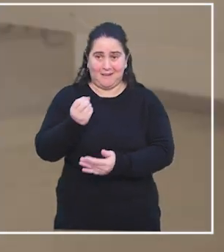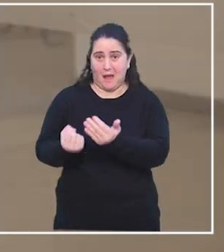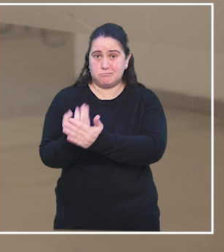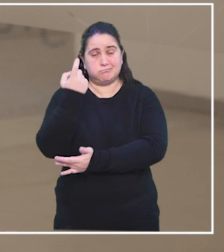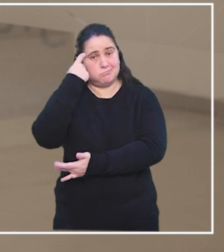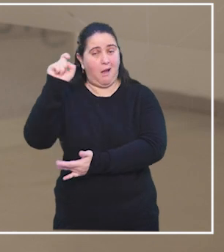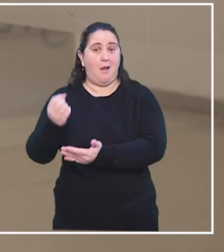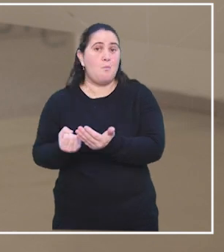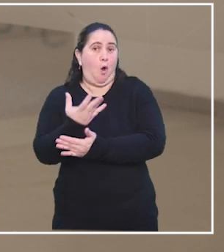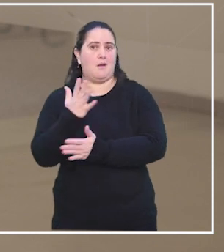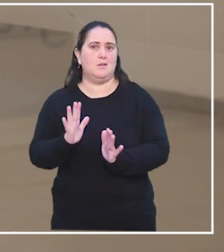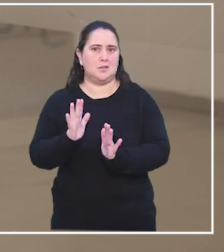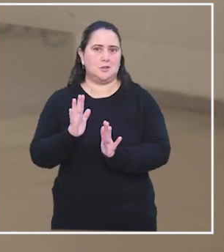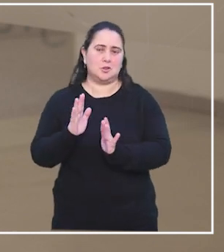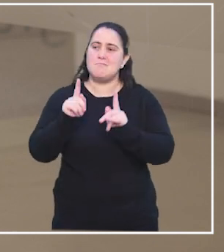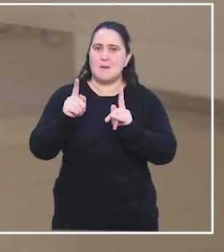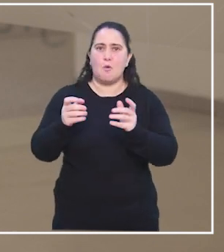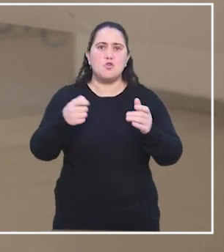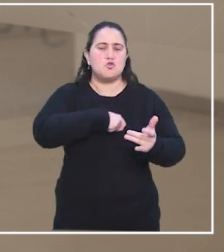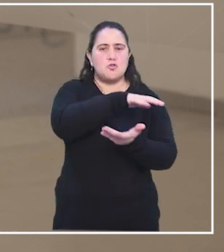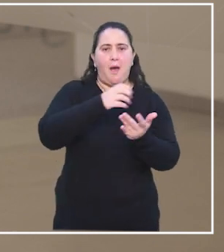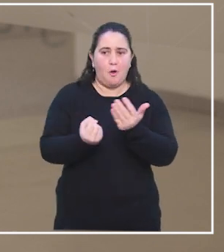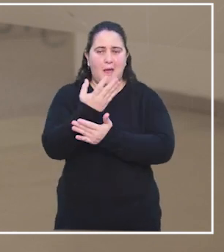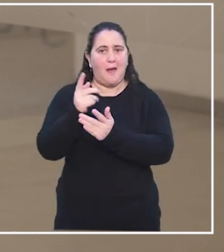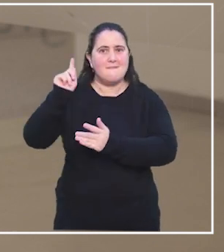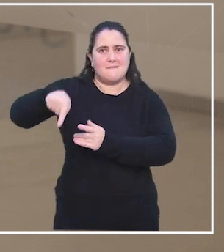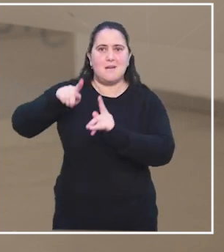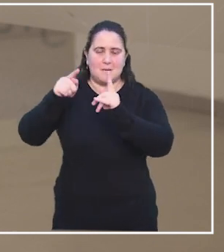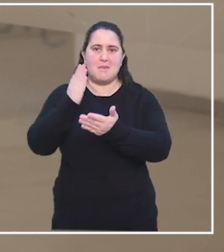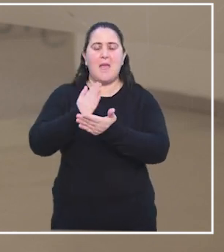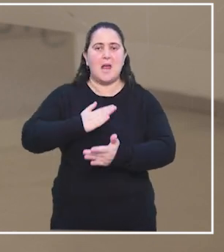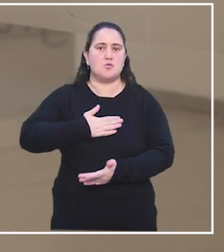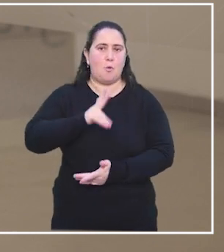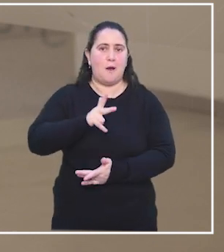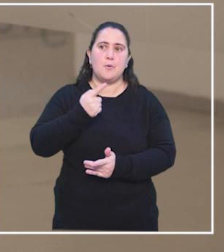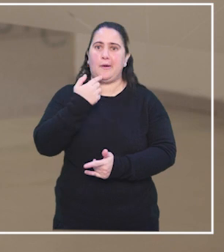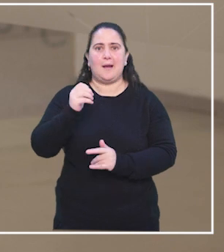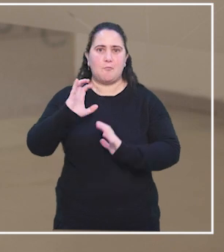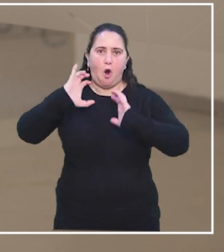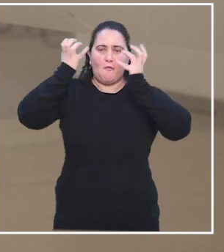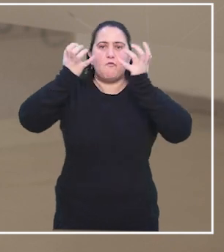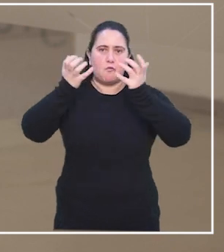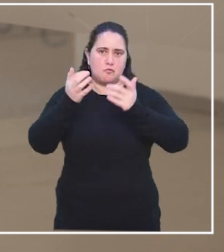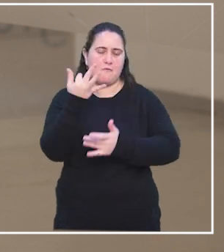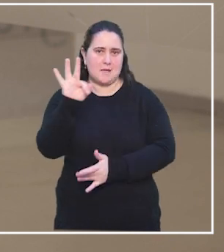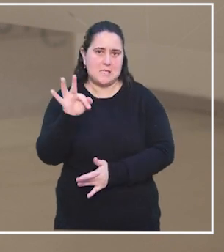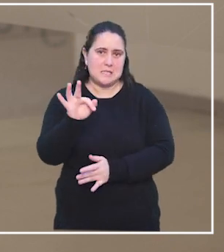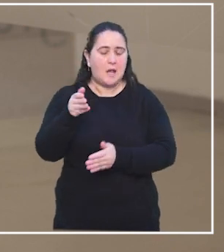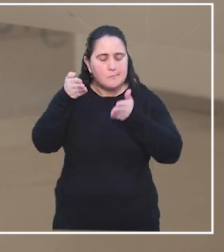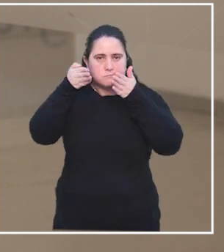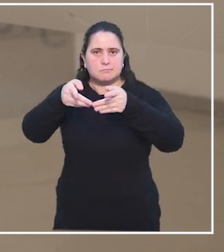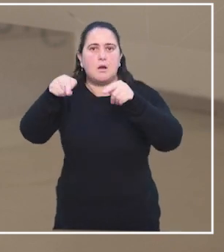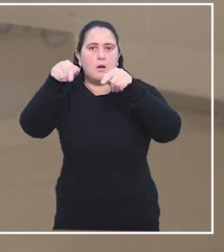concepto moderno, ¿no? Nace junto con la sociedad moderna, digamos, como hito la Revolución Francesa, ¿no? El